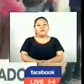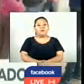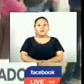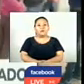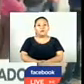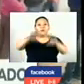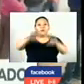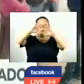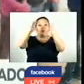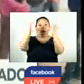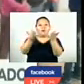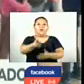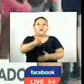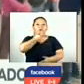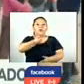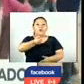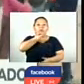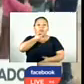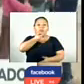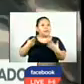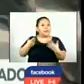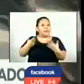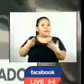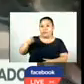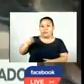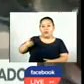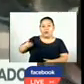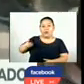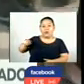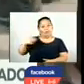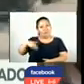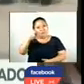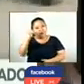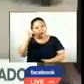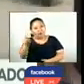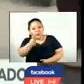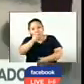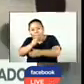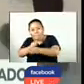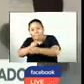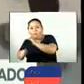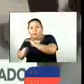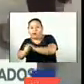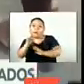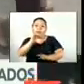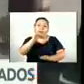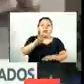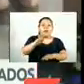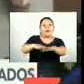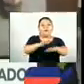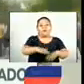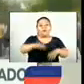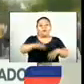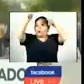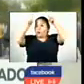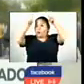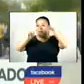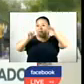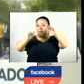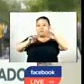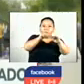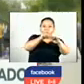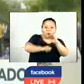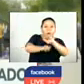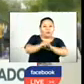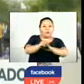En noticias internacionales, durante la última década se ha duplicado la cifra de migrantes y desplazados según la Agencia de Naciones Unidas para los Refugiados. Se